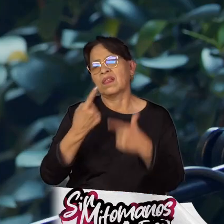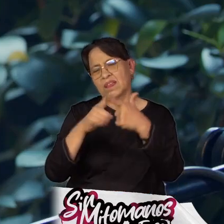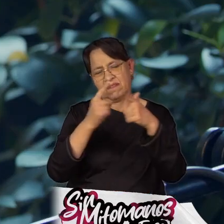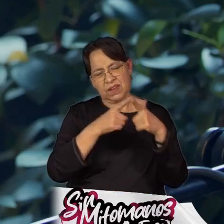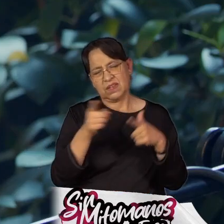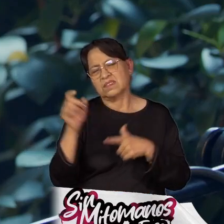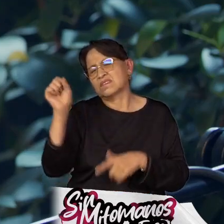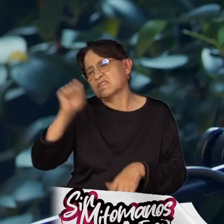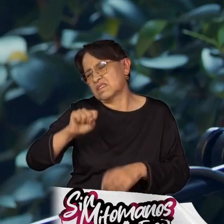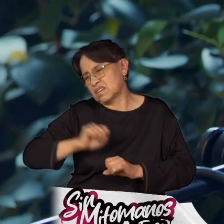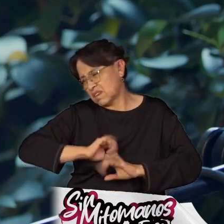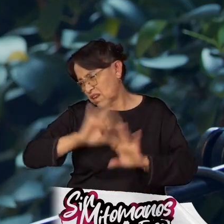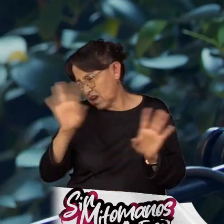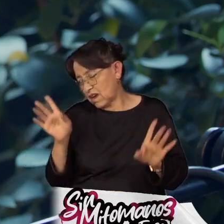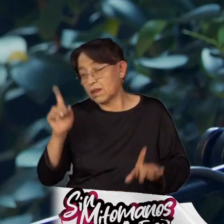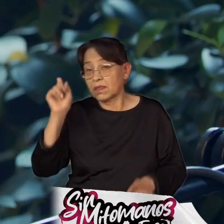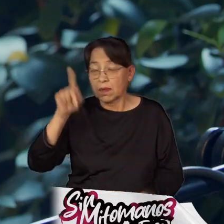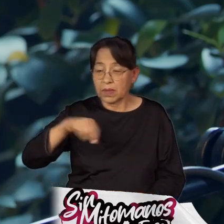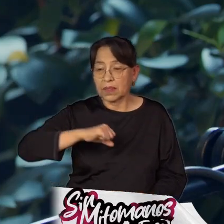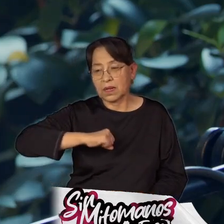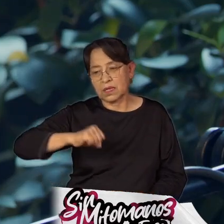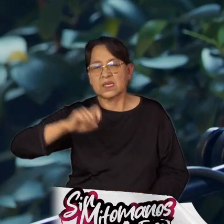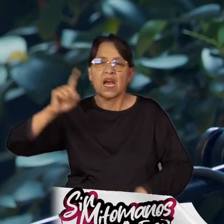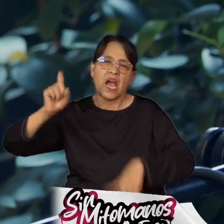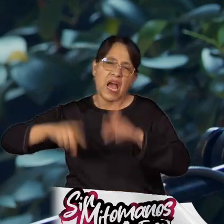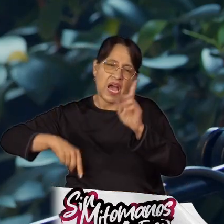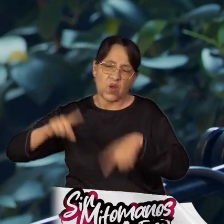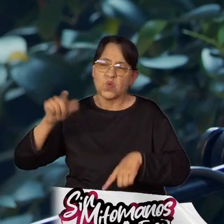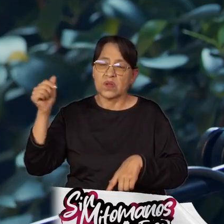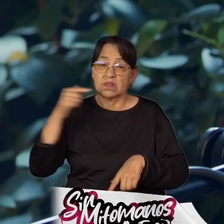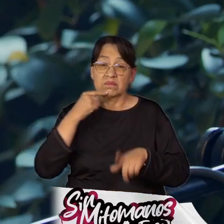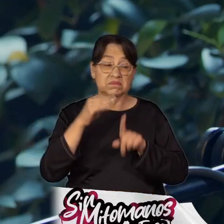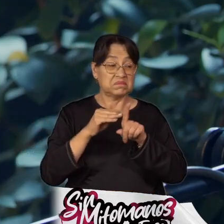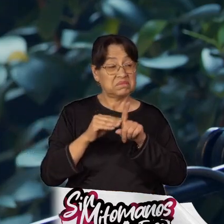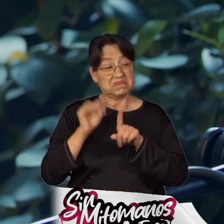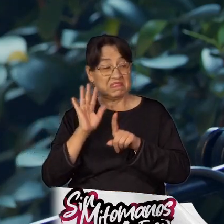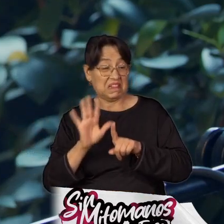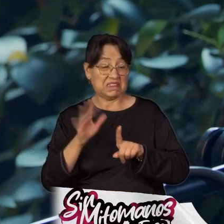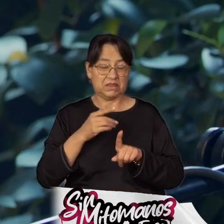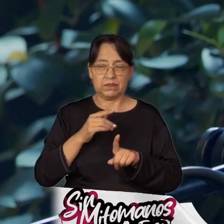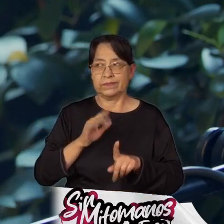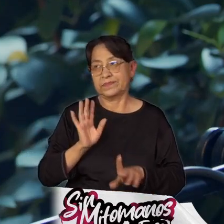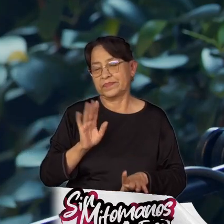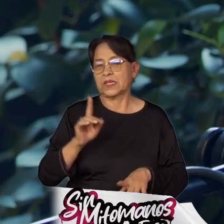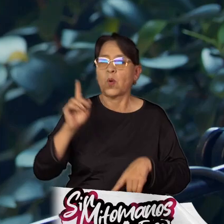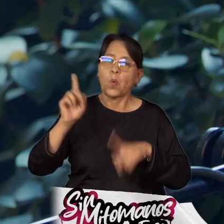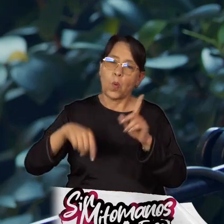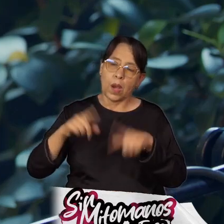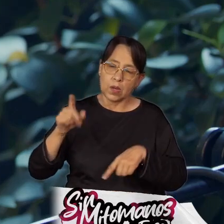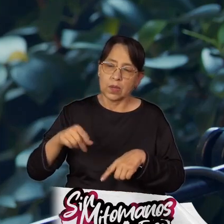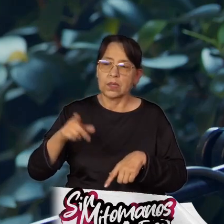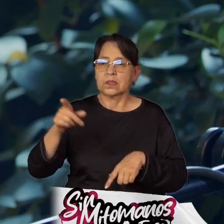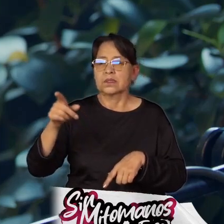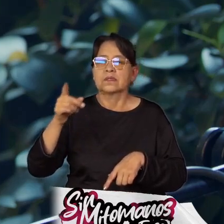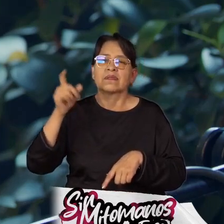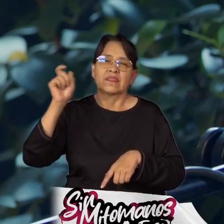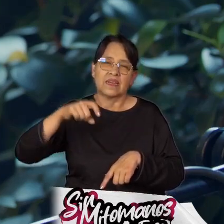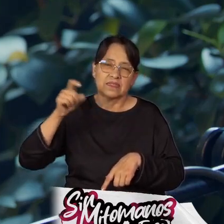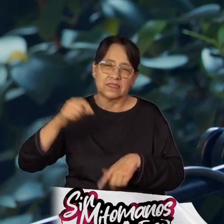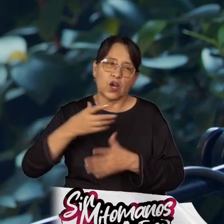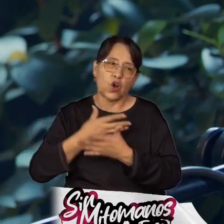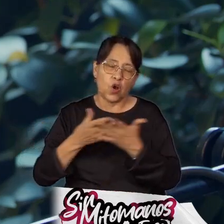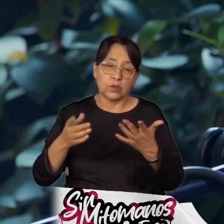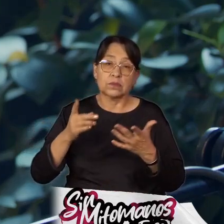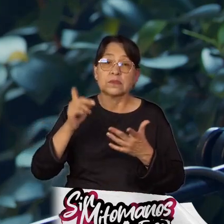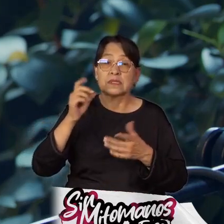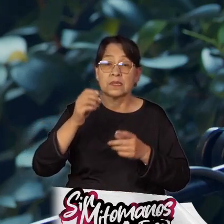hay diferencias, ciertamente hay derechos para algunos que son clasistas y otros menos favorecidos, ciertamente hay injusticia